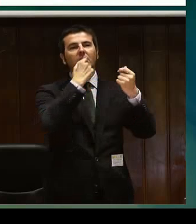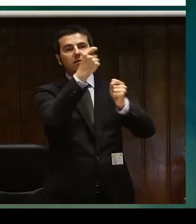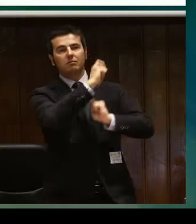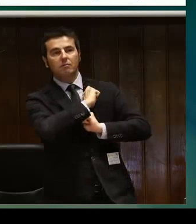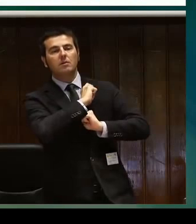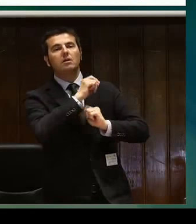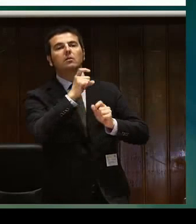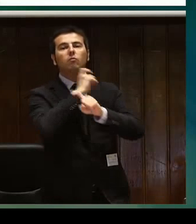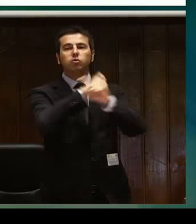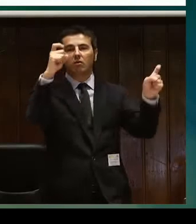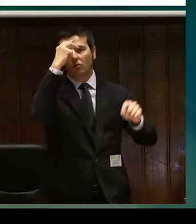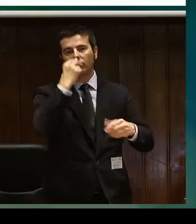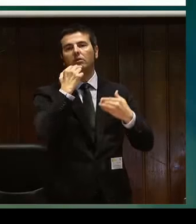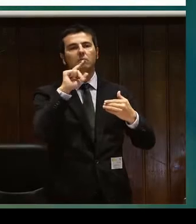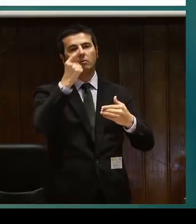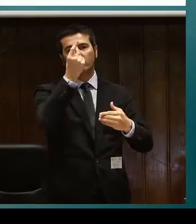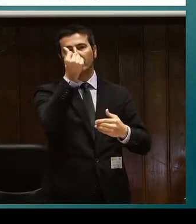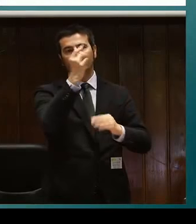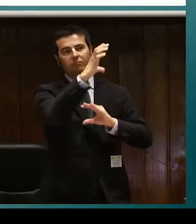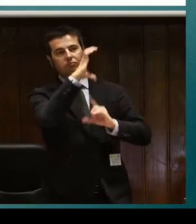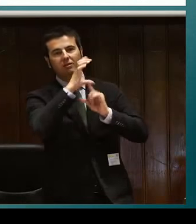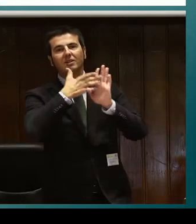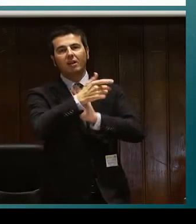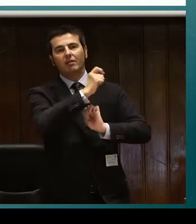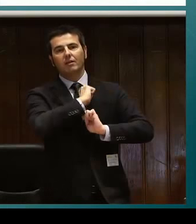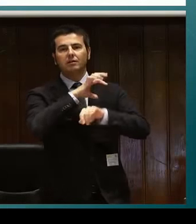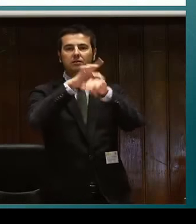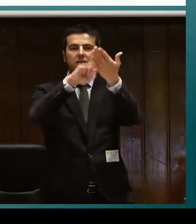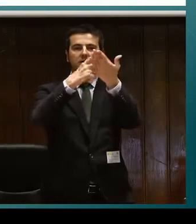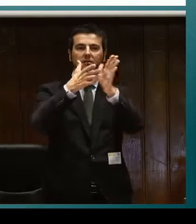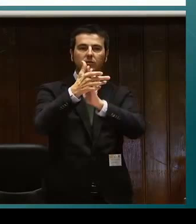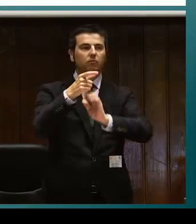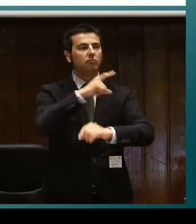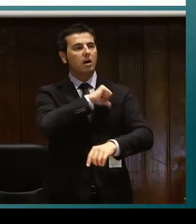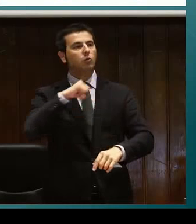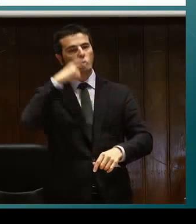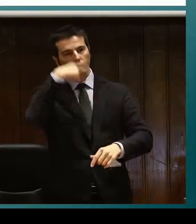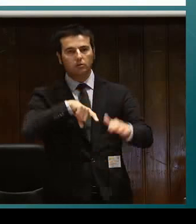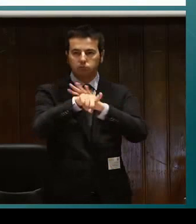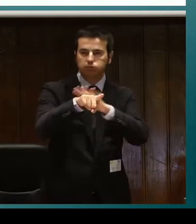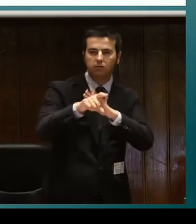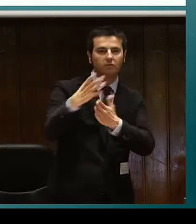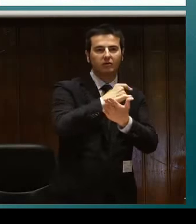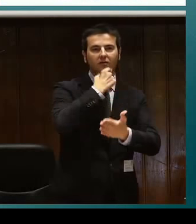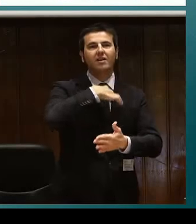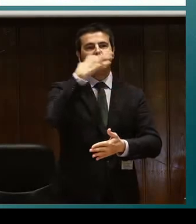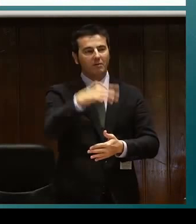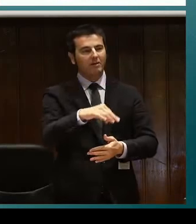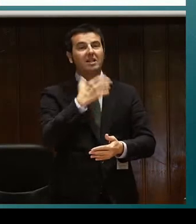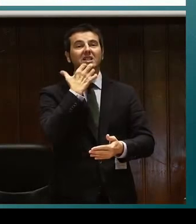se pusieron de acuerdo gracias a la subvención de Fundación ONCE para guías intérpretes